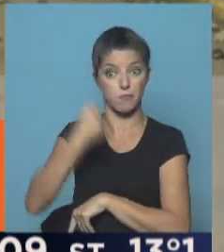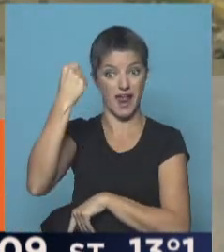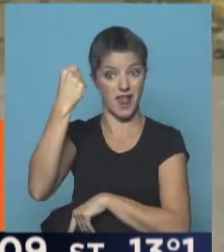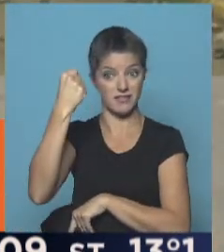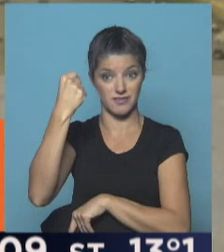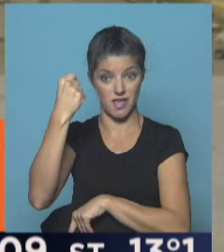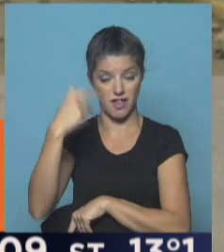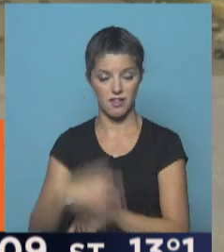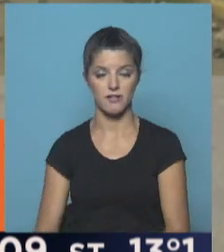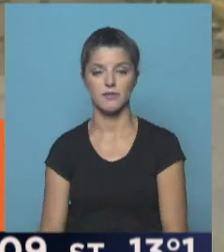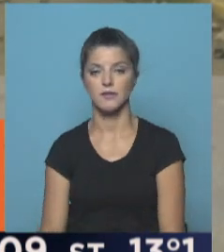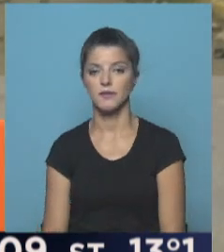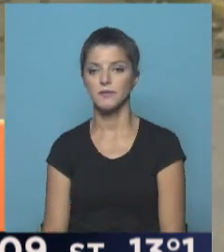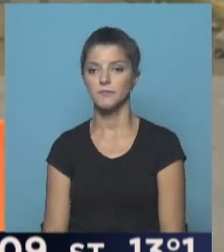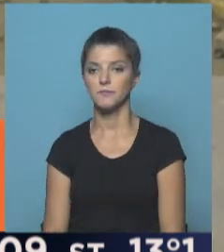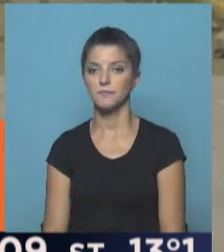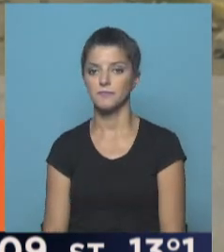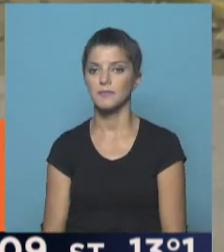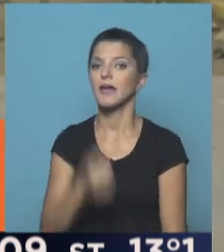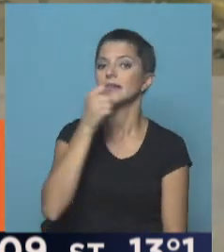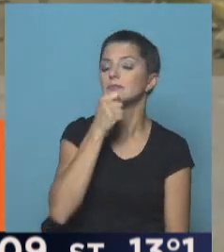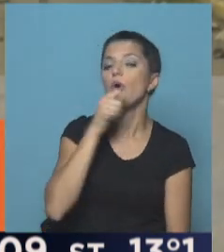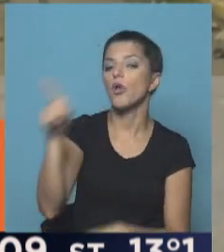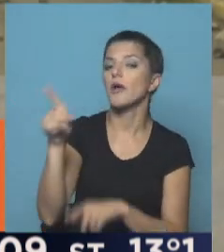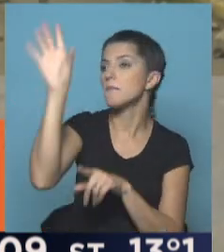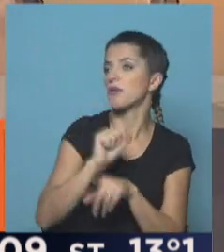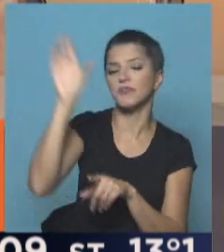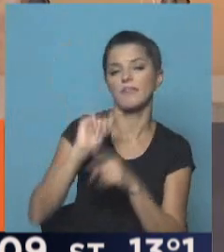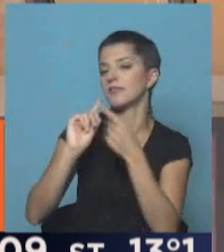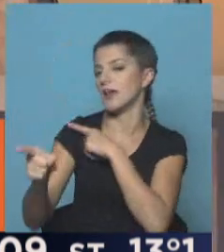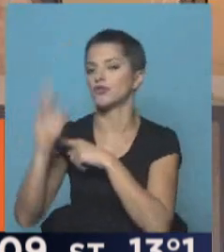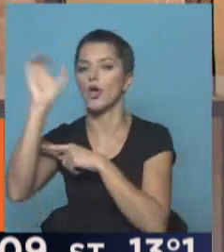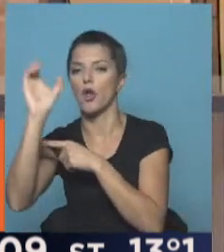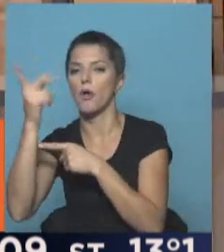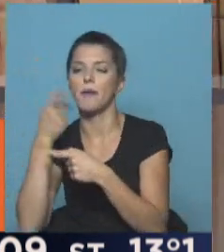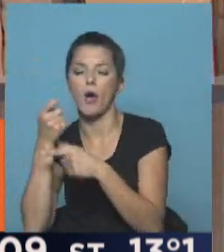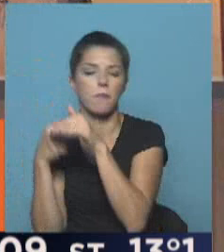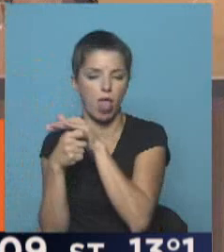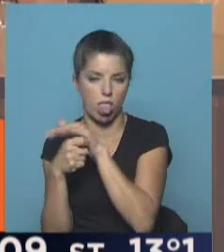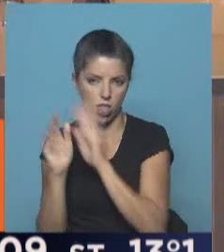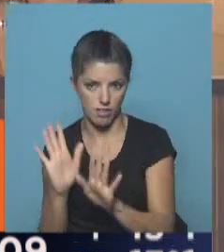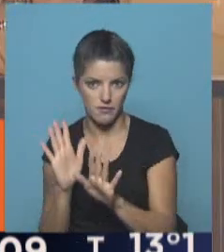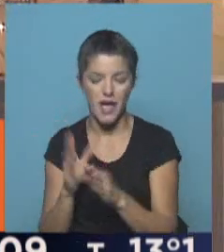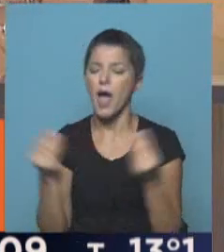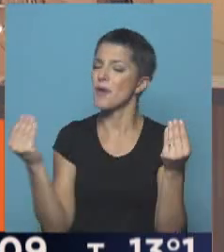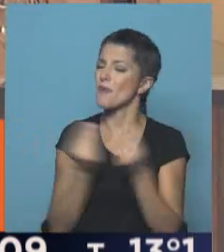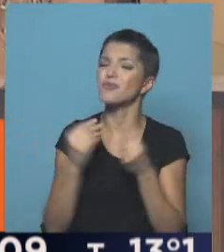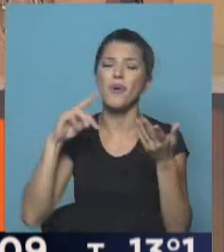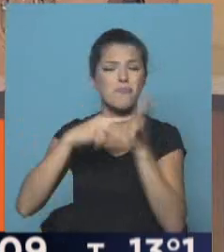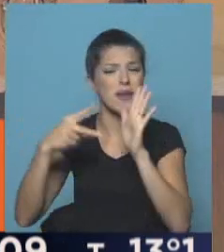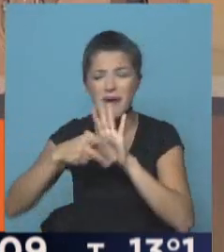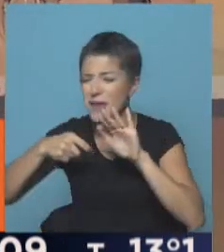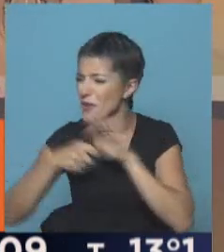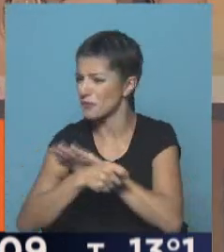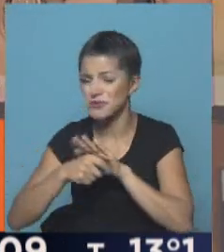Lo que se importa directamente contrabandeado de Colombia. Hay una serie de problemas de corrupción a todo